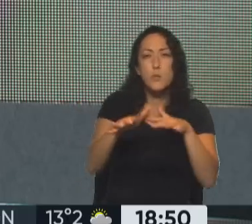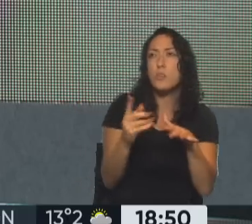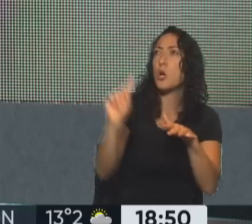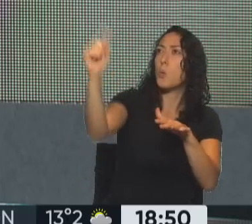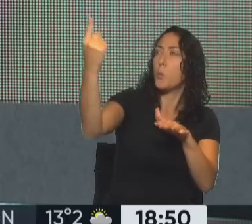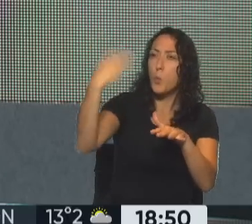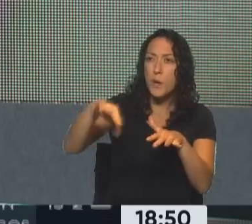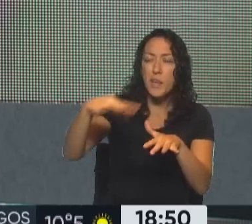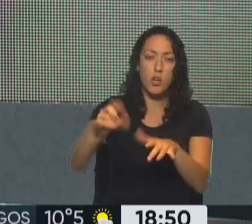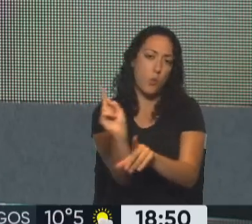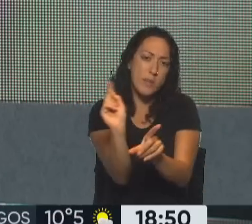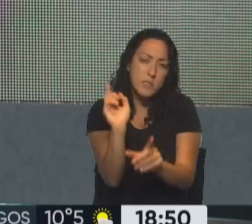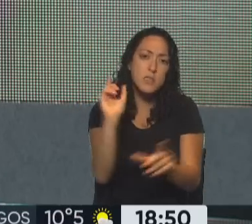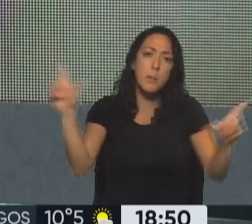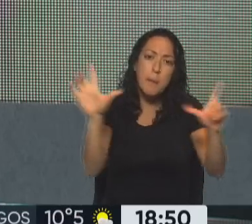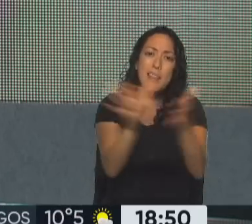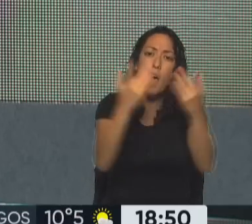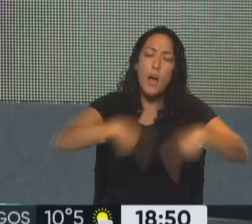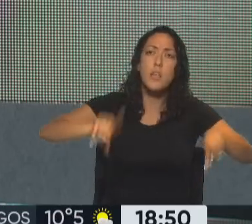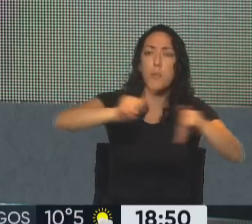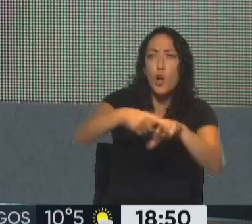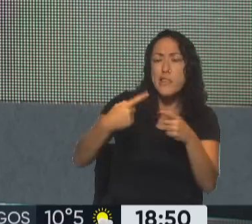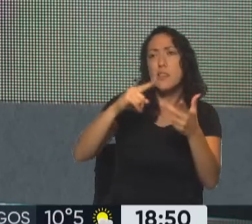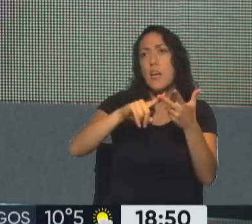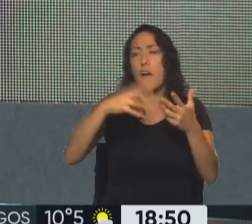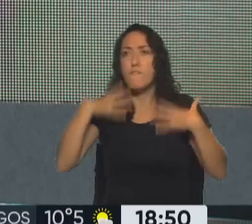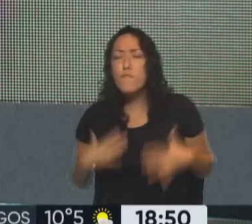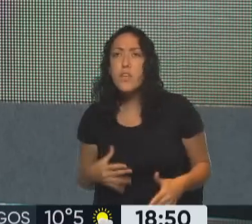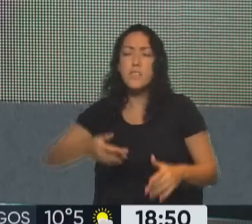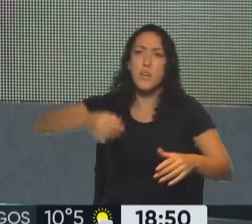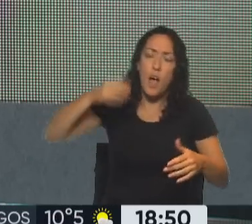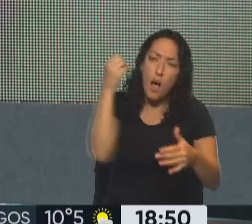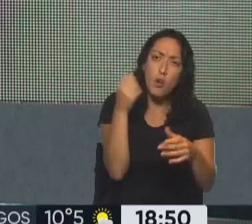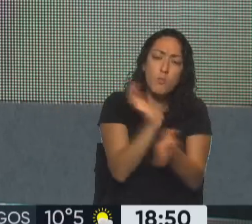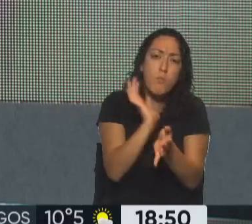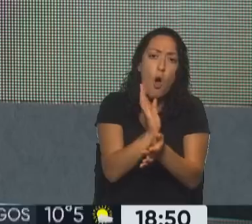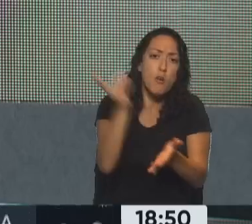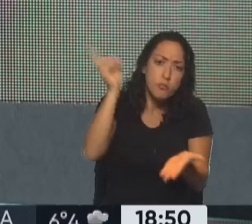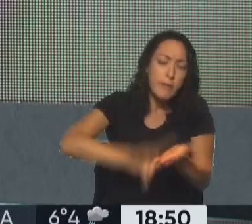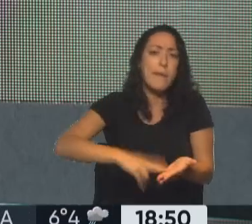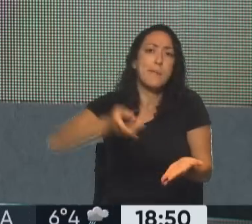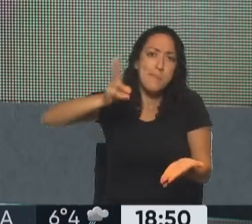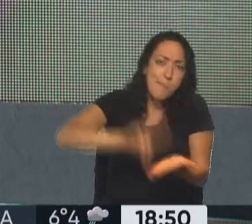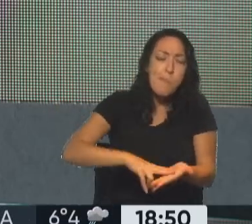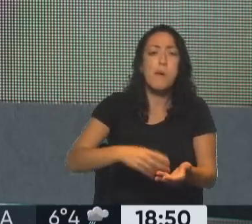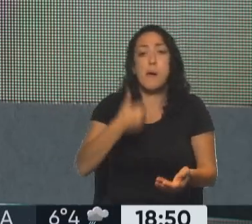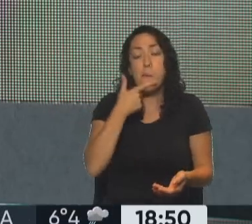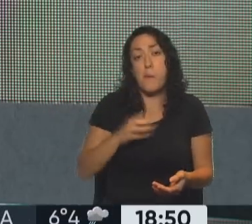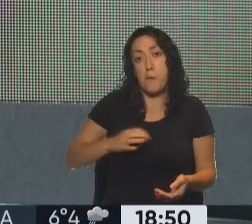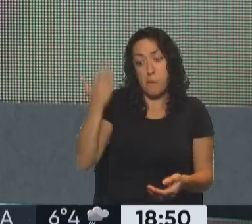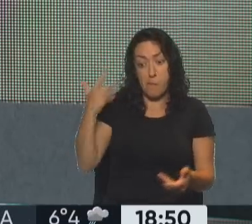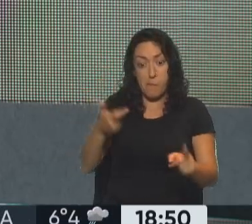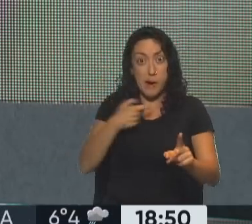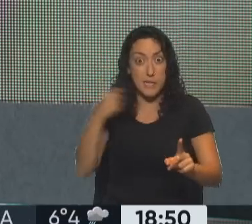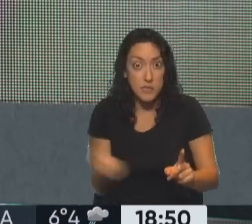de violencia mediática, política y hasta física, con el episodio del intento de magnicidio que tuvimos en septiembre del año pasado contra esta figura